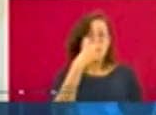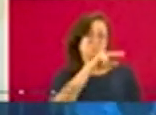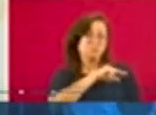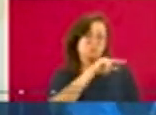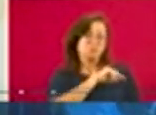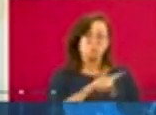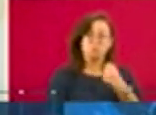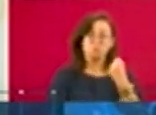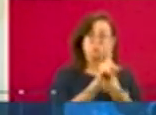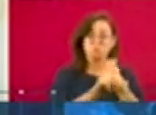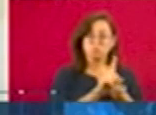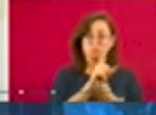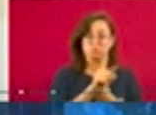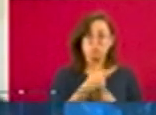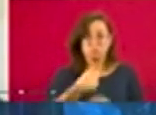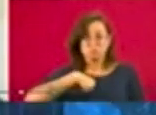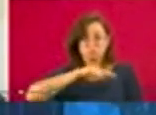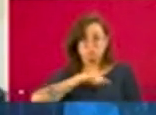cable. Entonces,